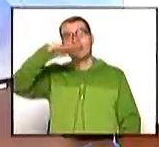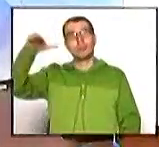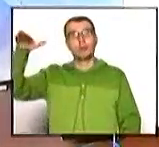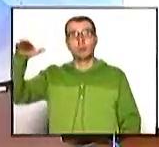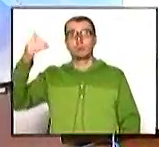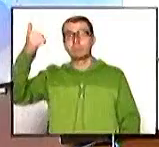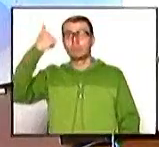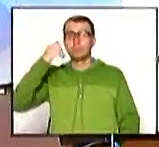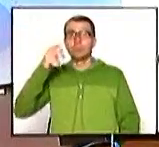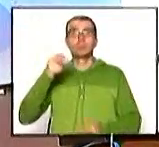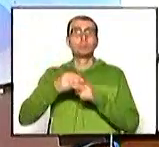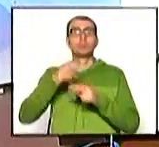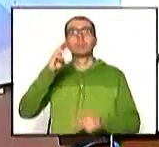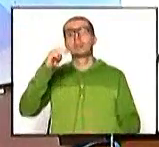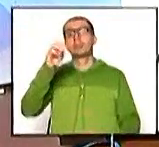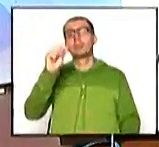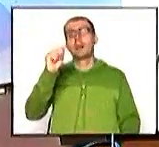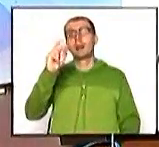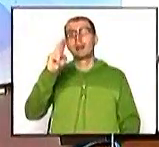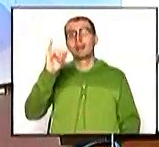tardes.